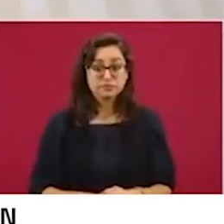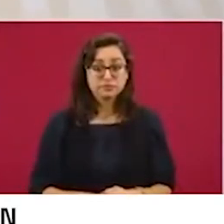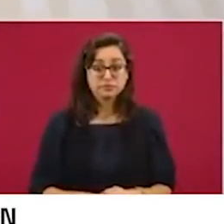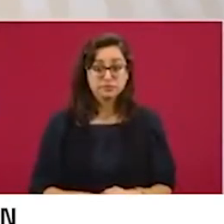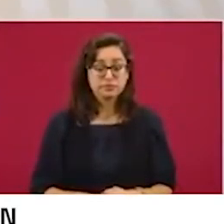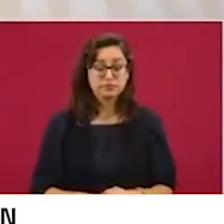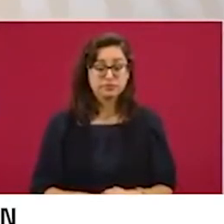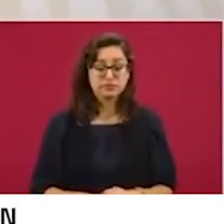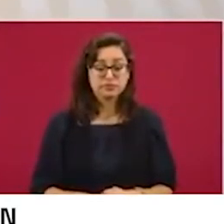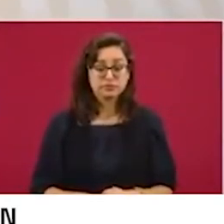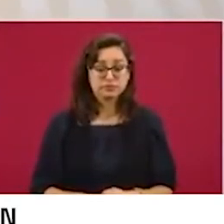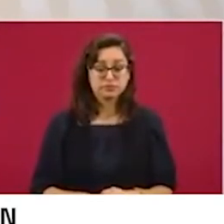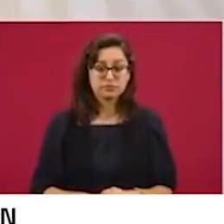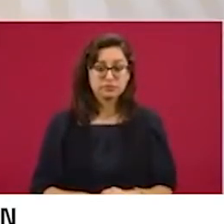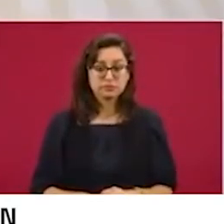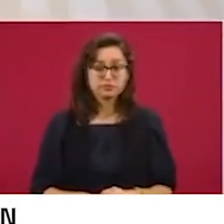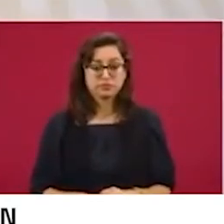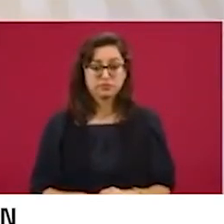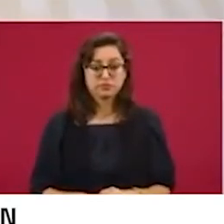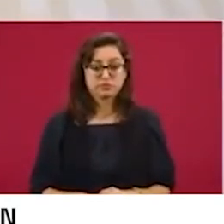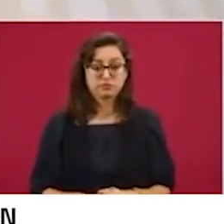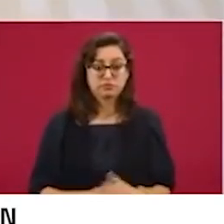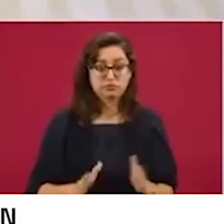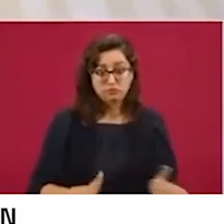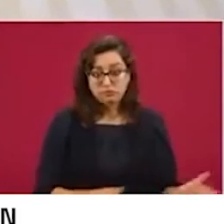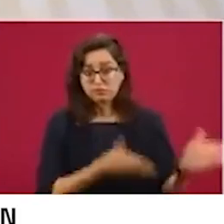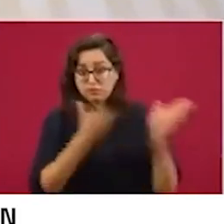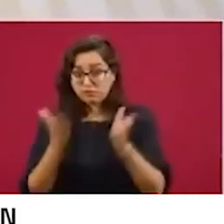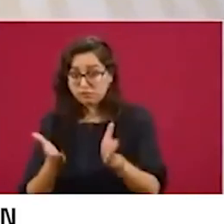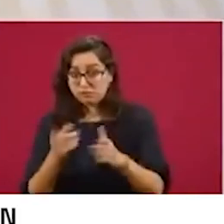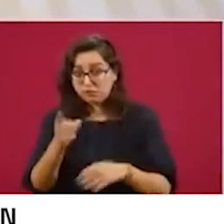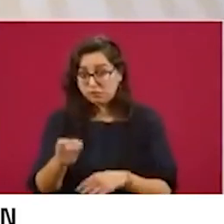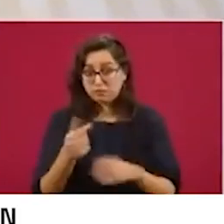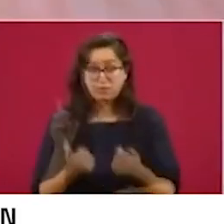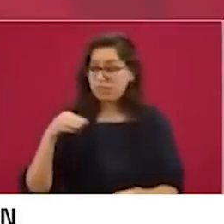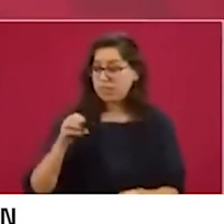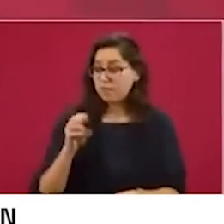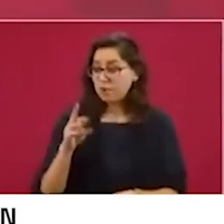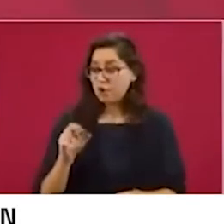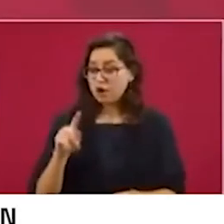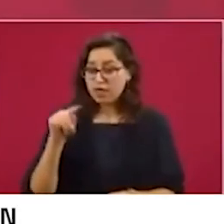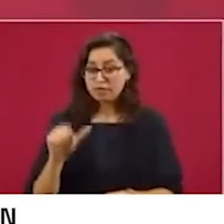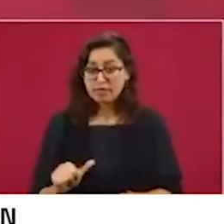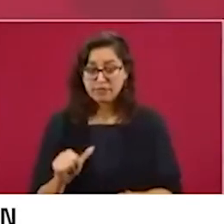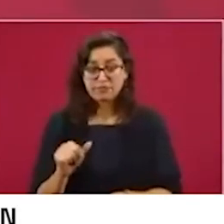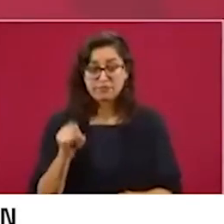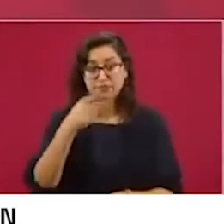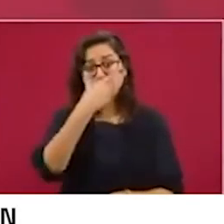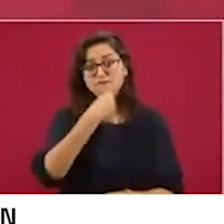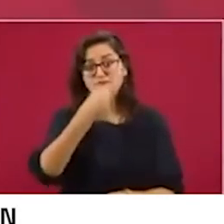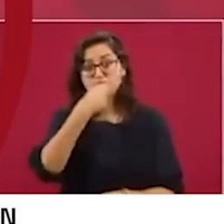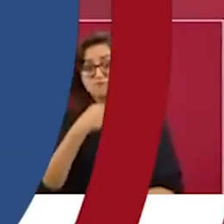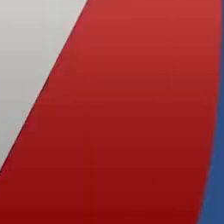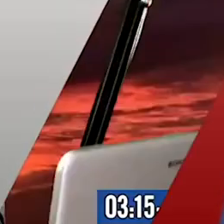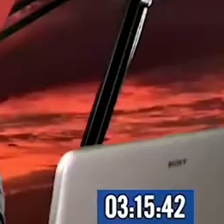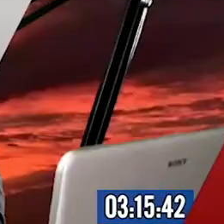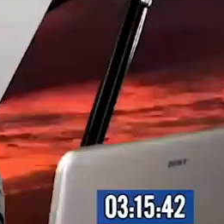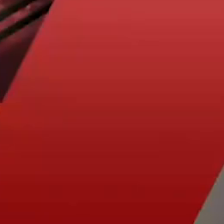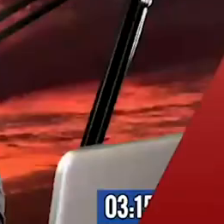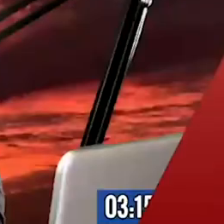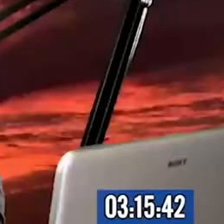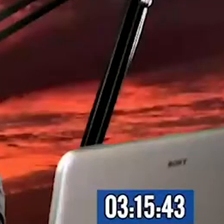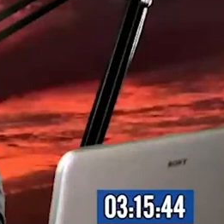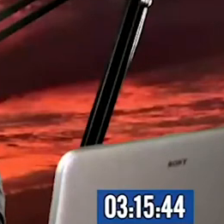tenemos ninguna diferencia con el candidato al partido demócrata el señor baile